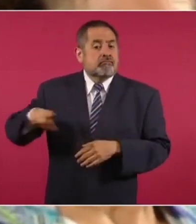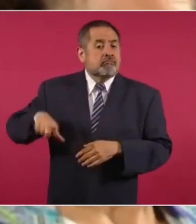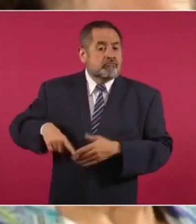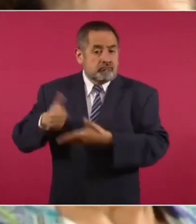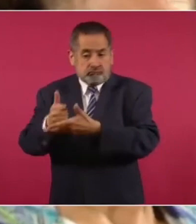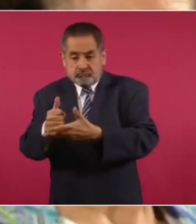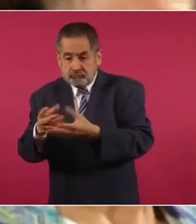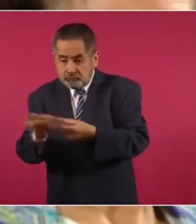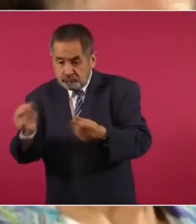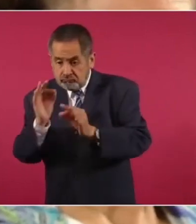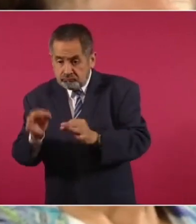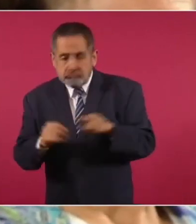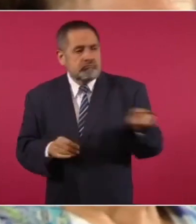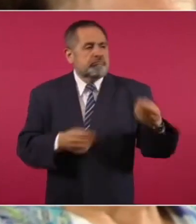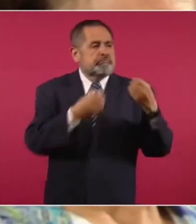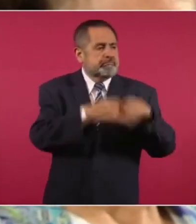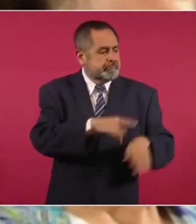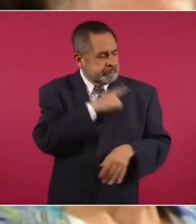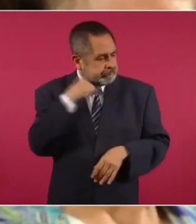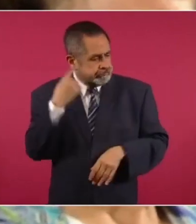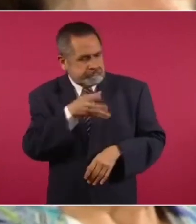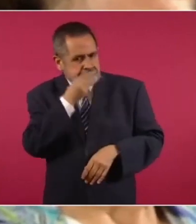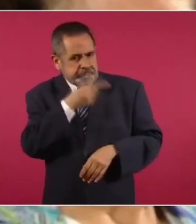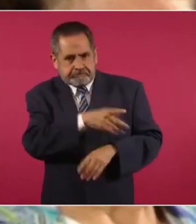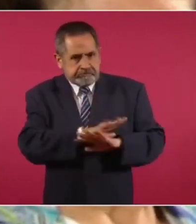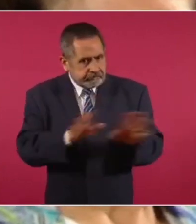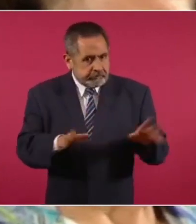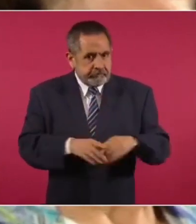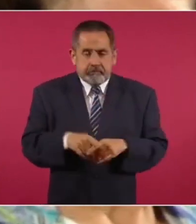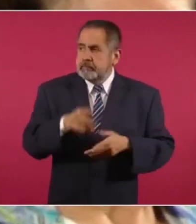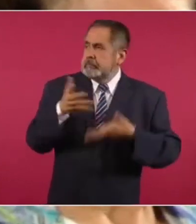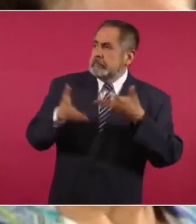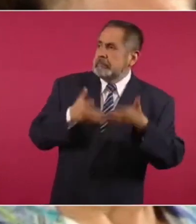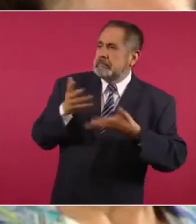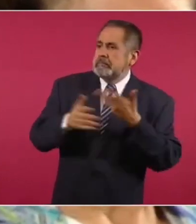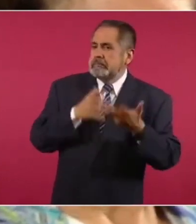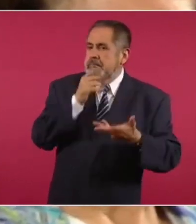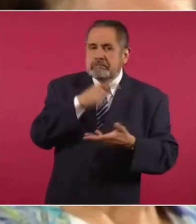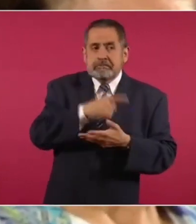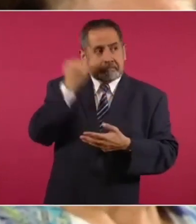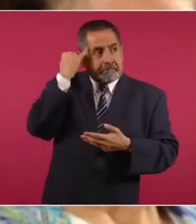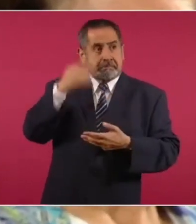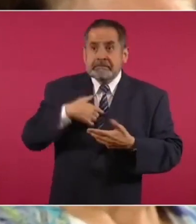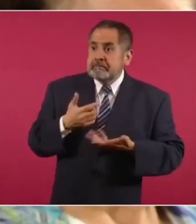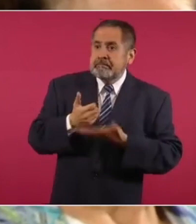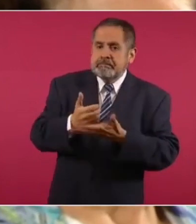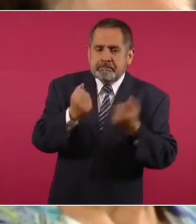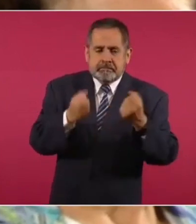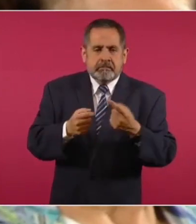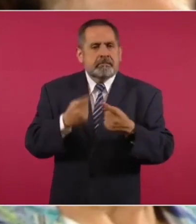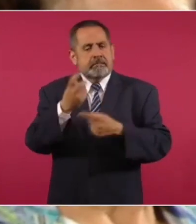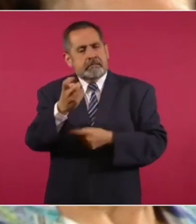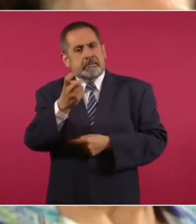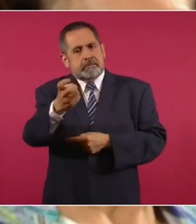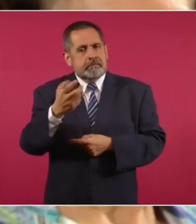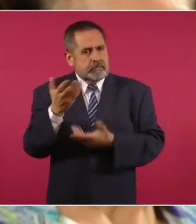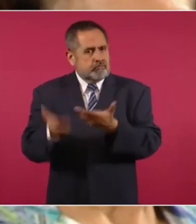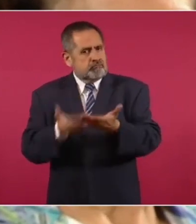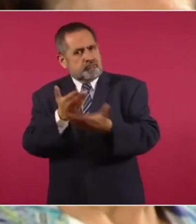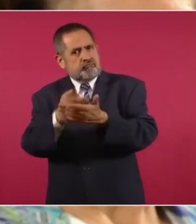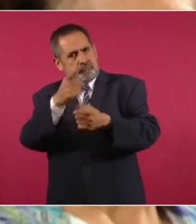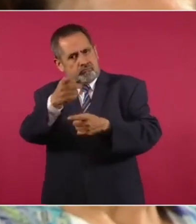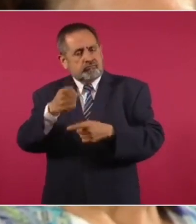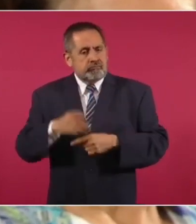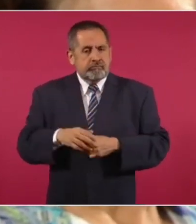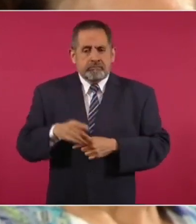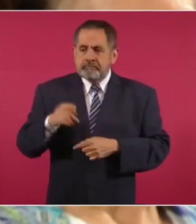estos mercenarios se quedarán sin materia para hacer creer a las víctimas que son sus salvadores. Ahí es donde su propuesta desde hace años